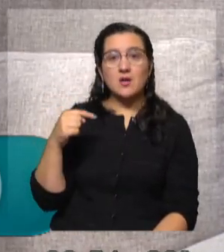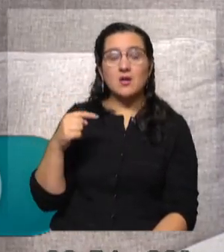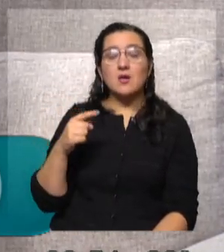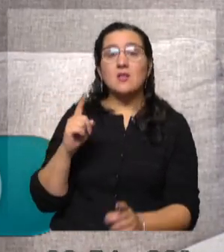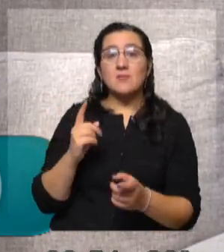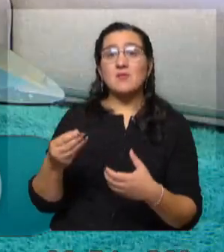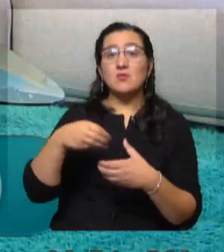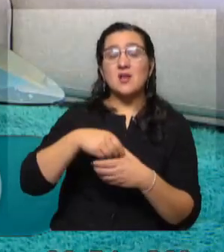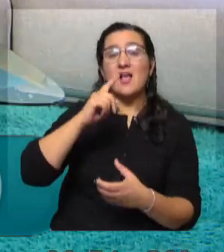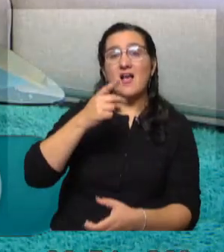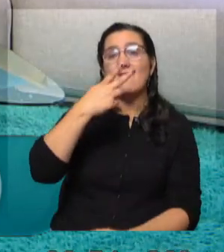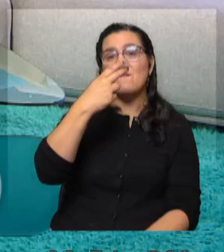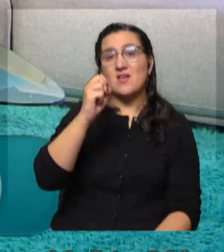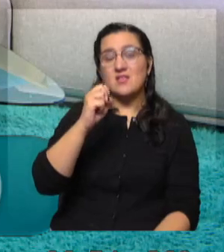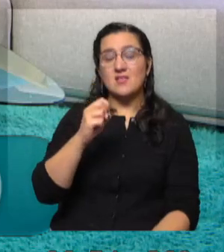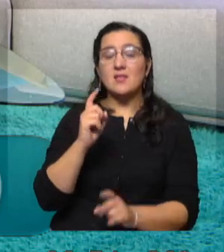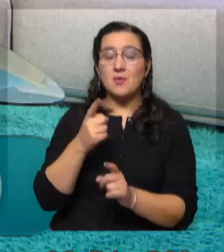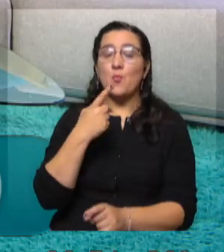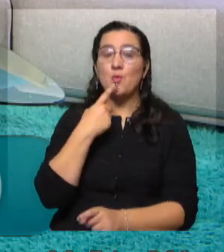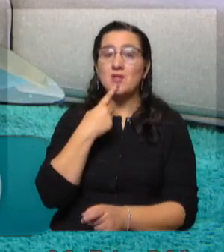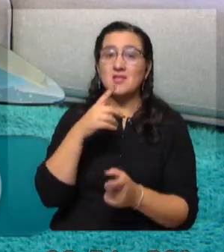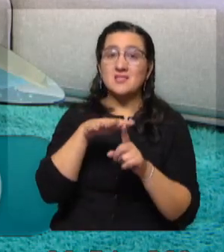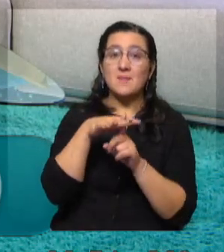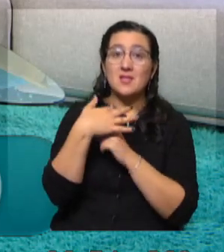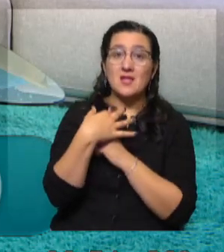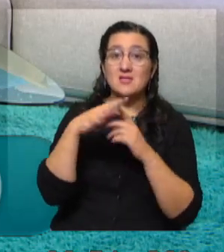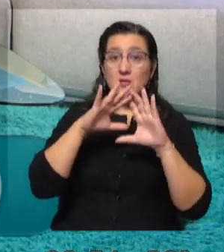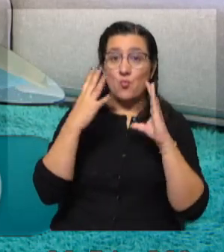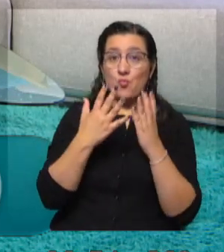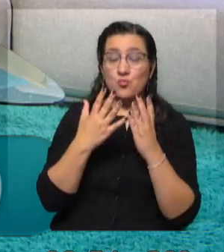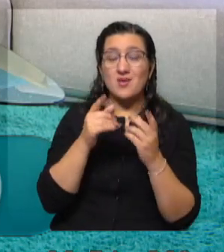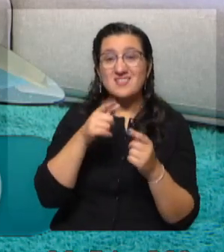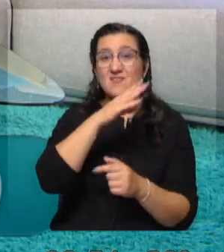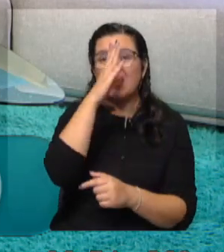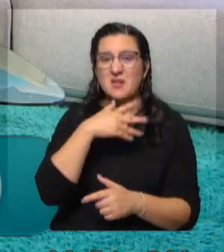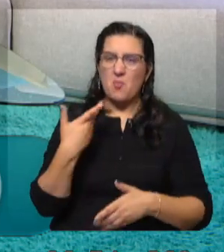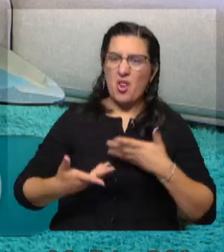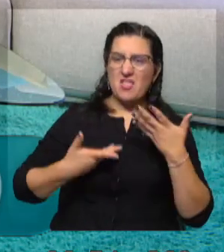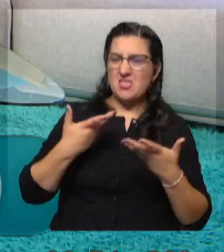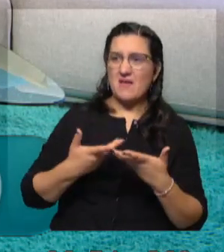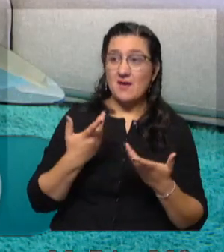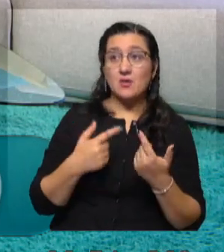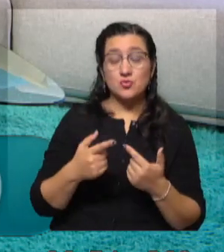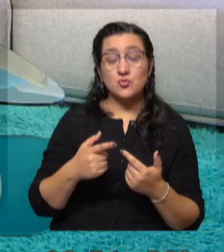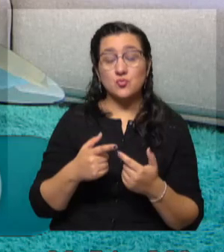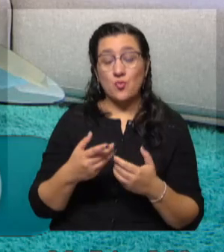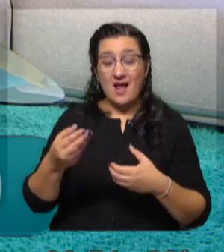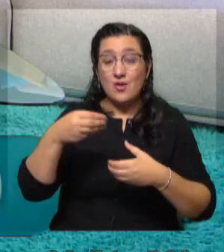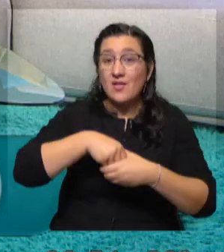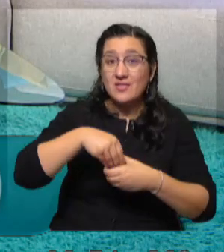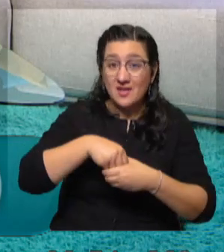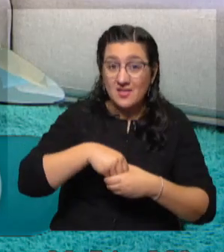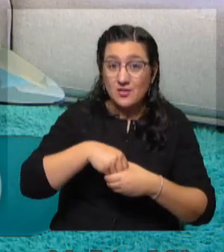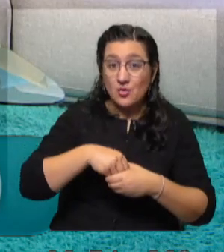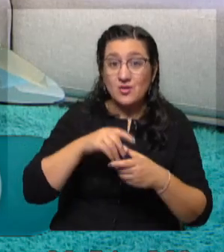g20 estaba influyendo con políticas ambientales en el mundo ese Brasil molestaba y tuvo un componente interno y un